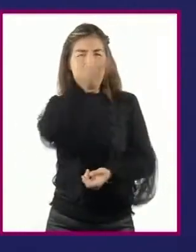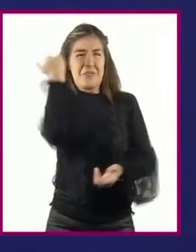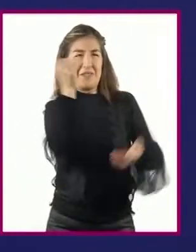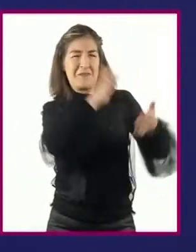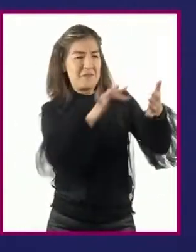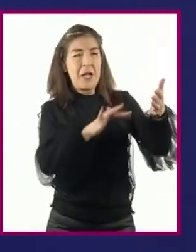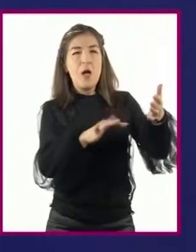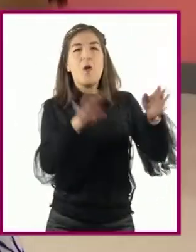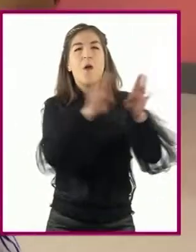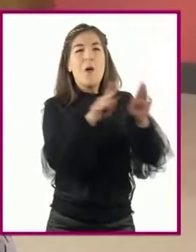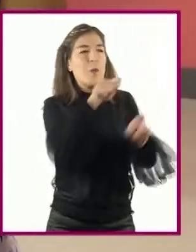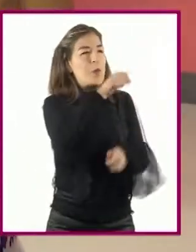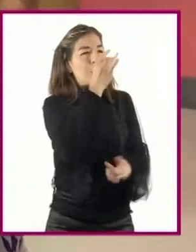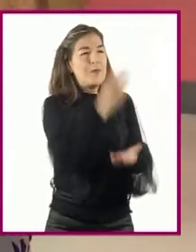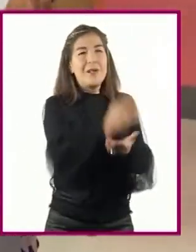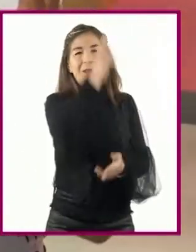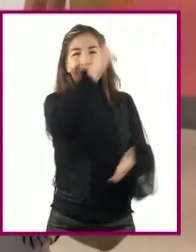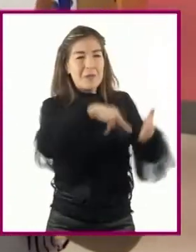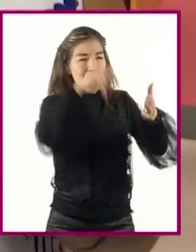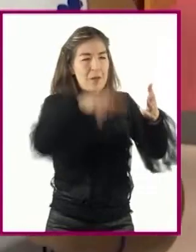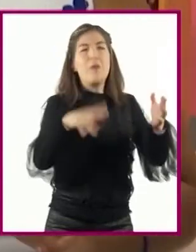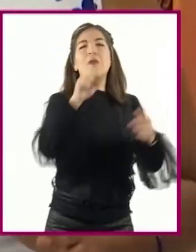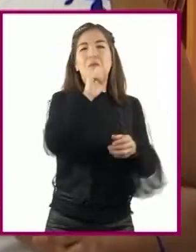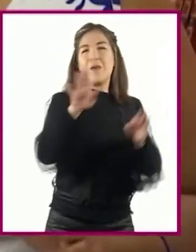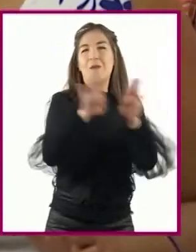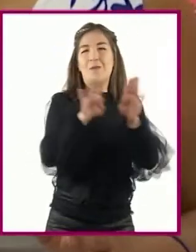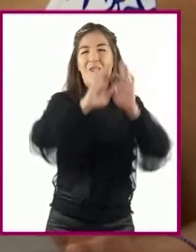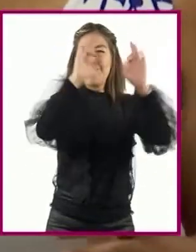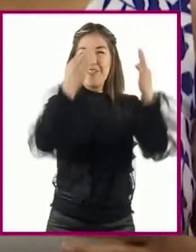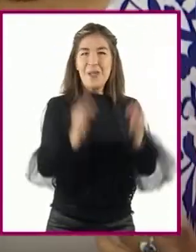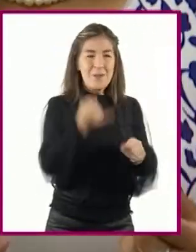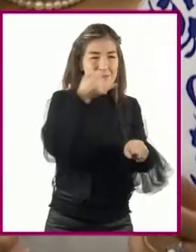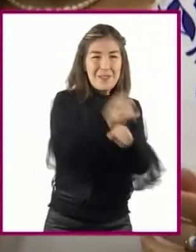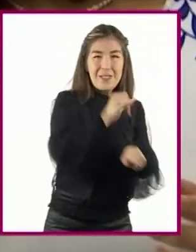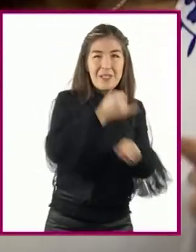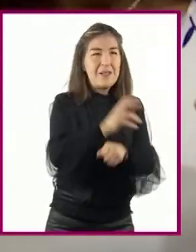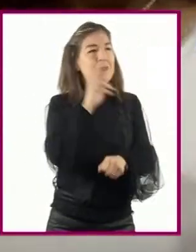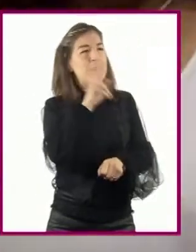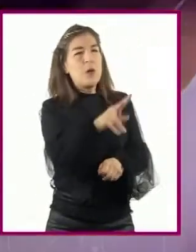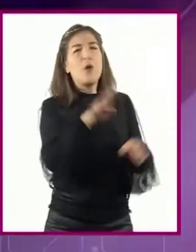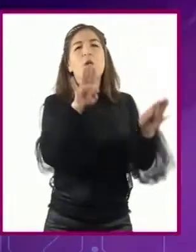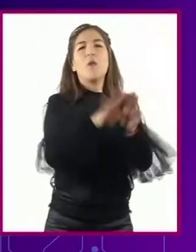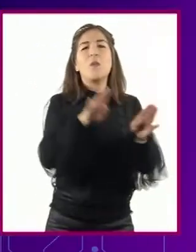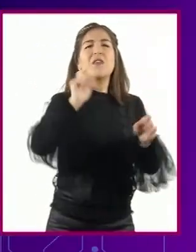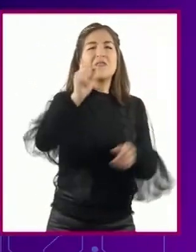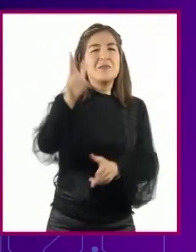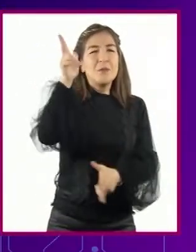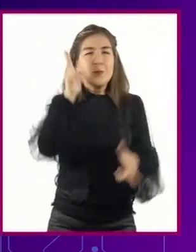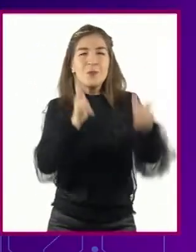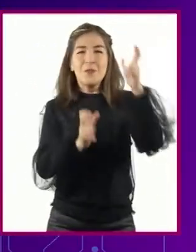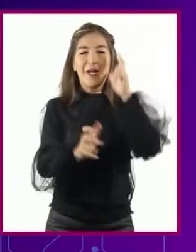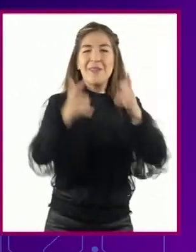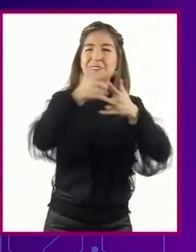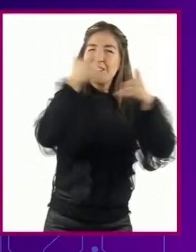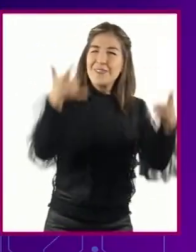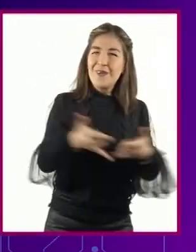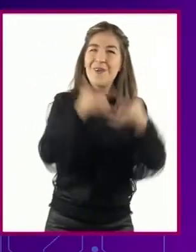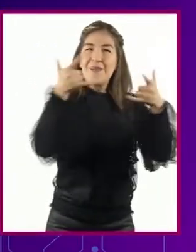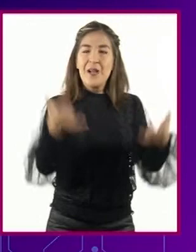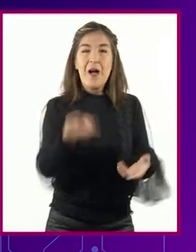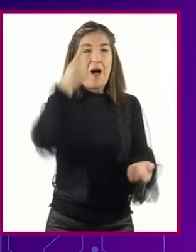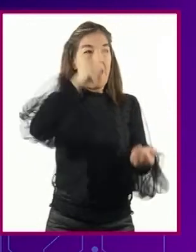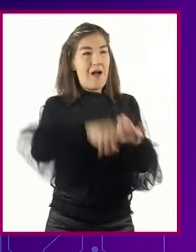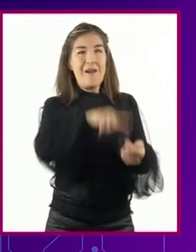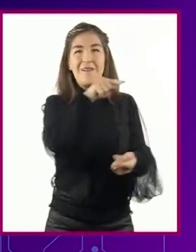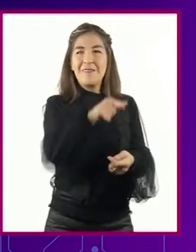las pinturas o las esculturas, por ejemplo, o al escuchar los relatos, absorbía estos